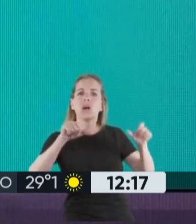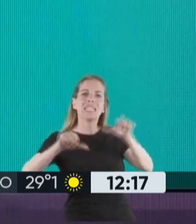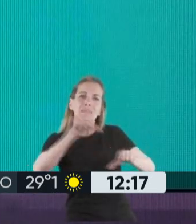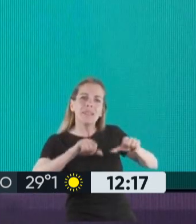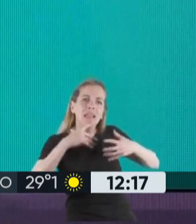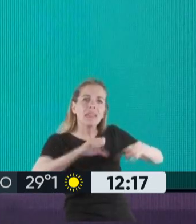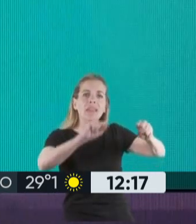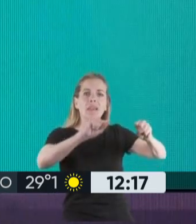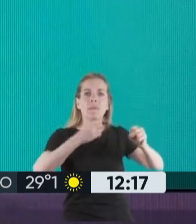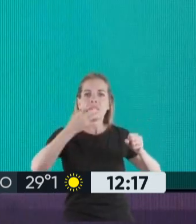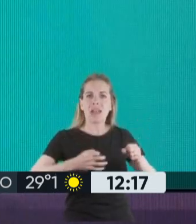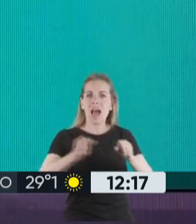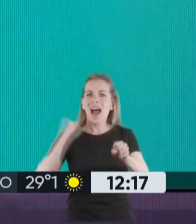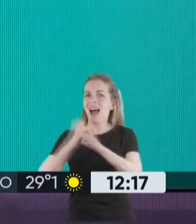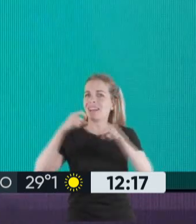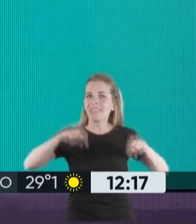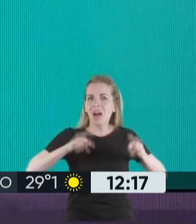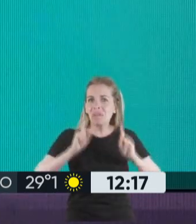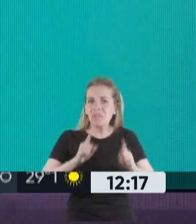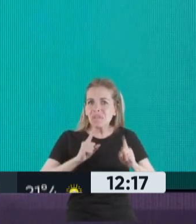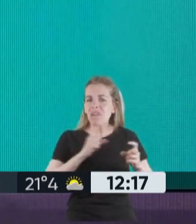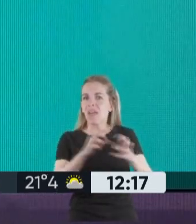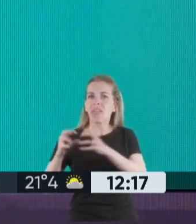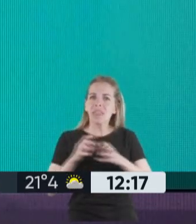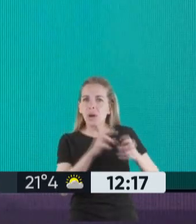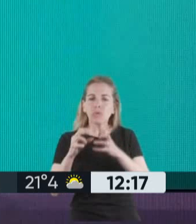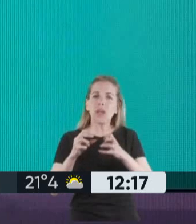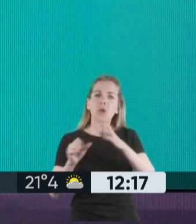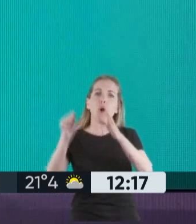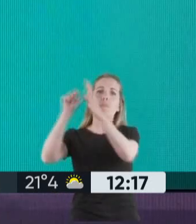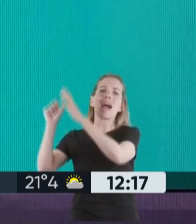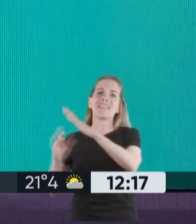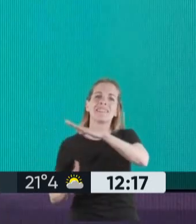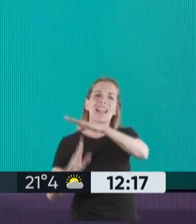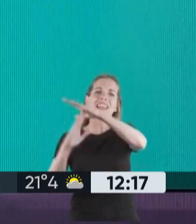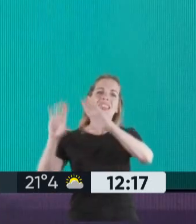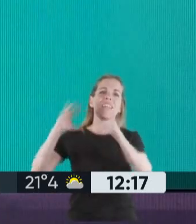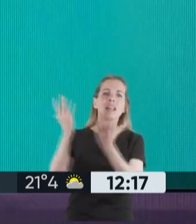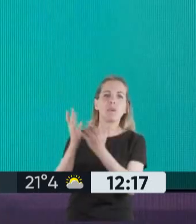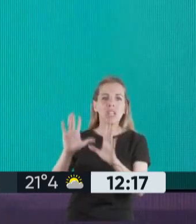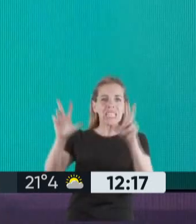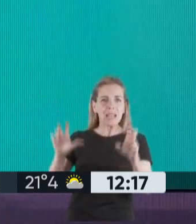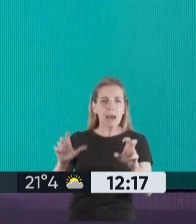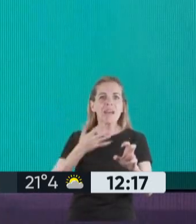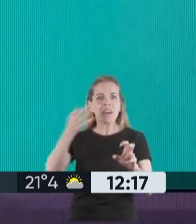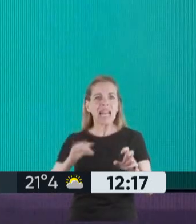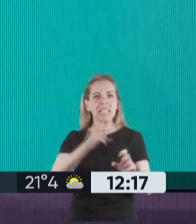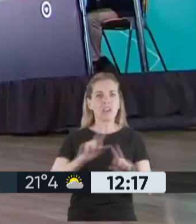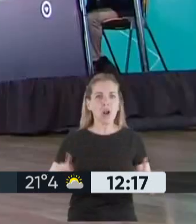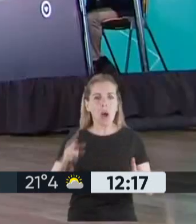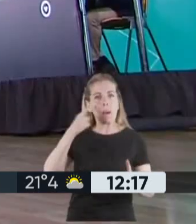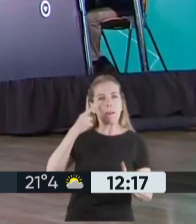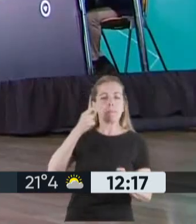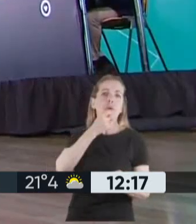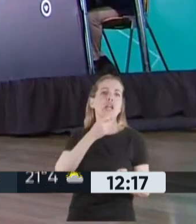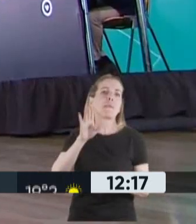hoy estamos discutiendo con líderes del mundo si eso es cierto o no es cierto. Hay que mirar en los Estados Unidos en los días